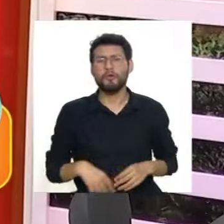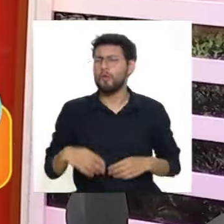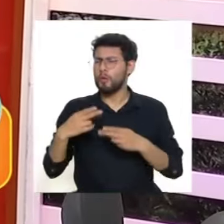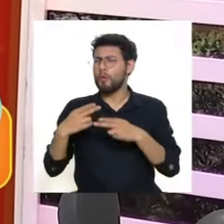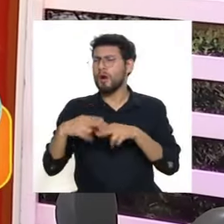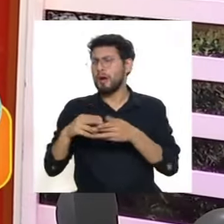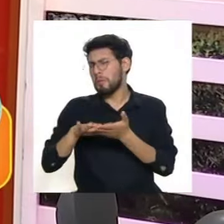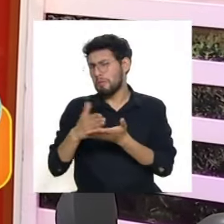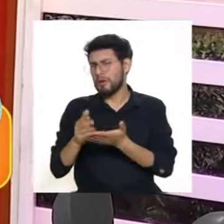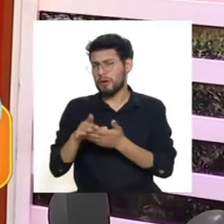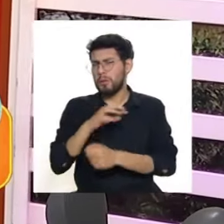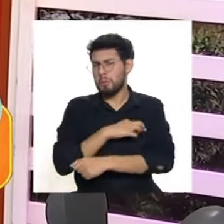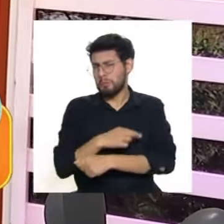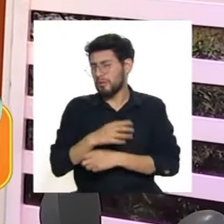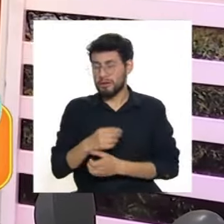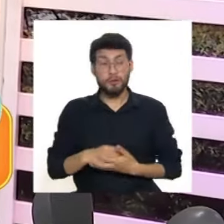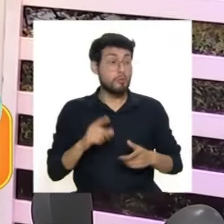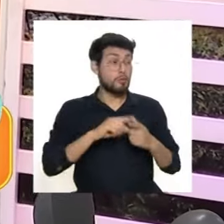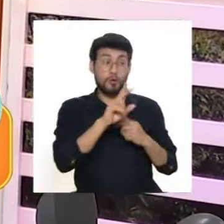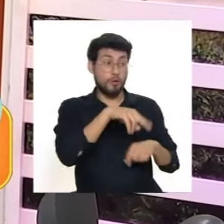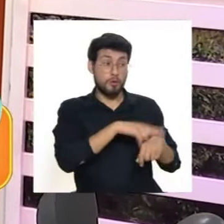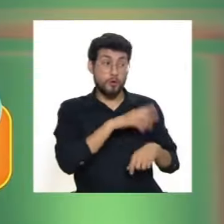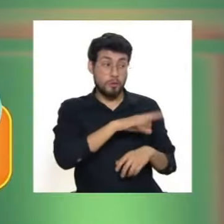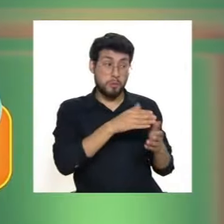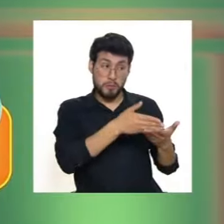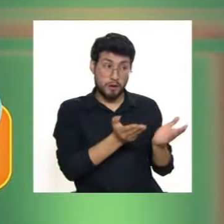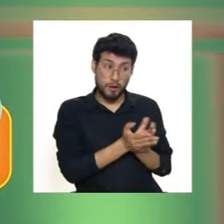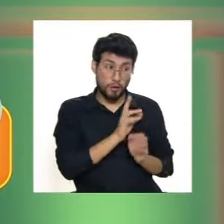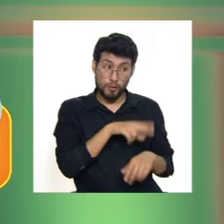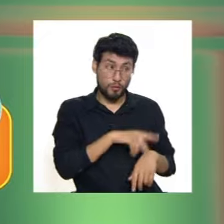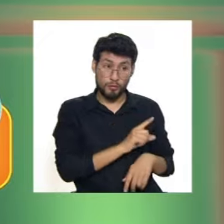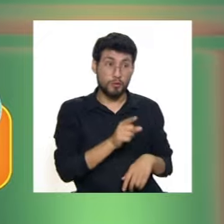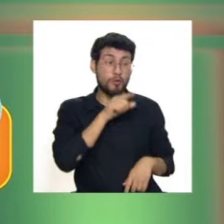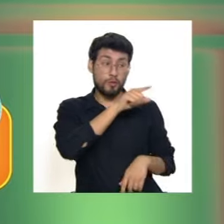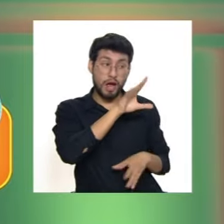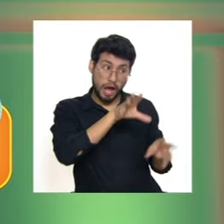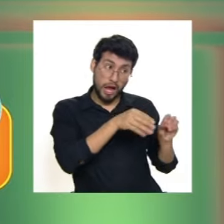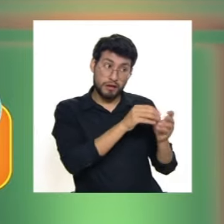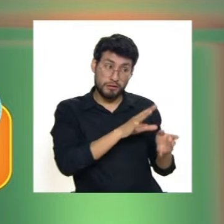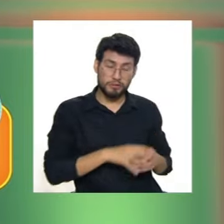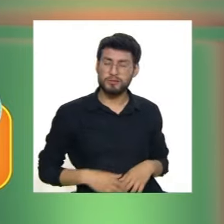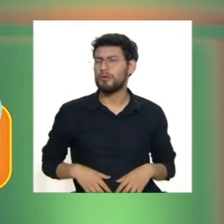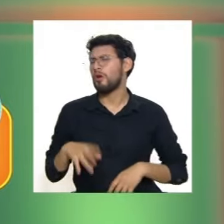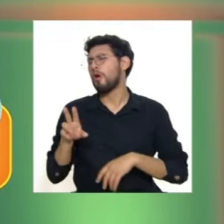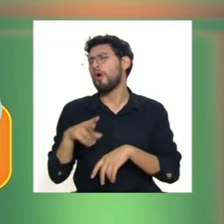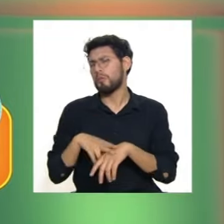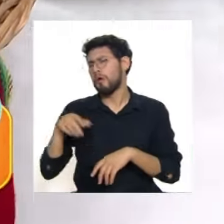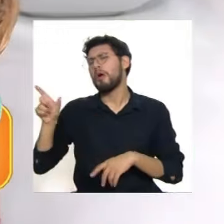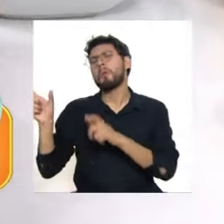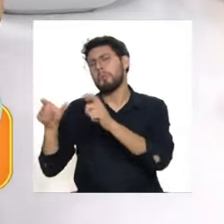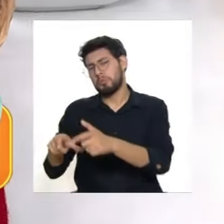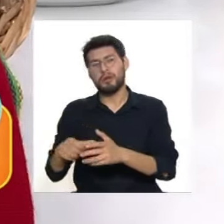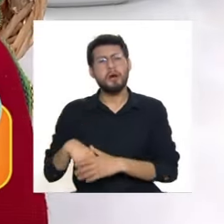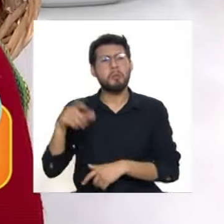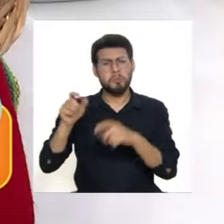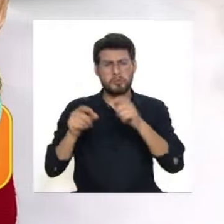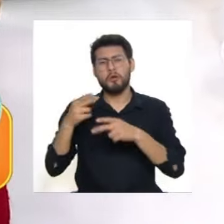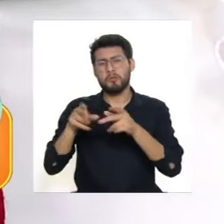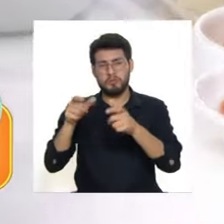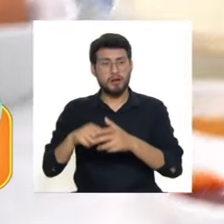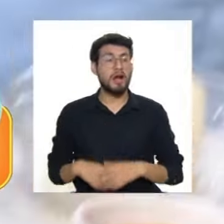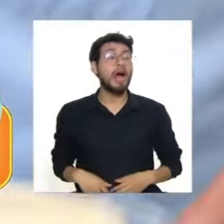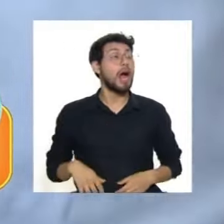frito para que tenga su proteína, pues. Pero no es parte del plato tradicional, eso es... Tú le estás poniendo. Normalmente le ponen, ¿no? Muchas personas le ponen su huevo